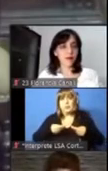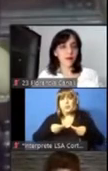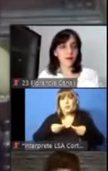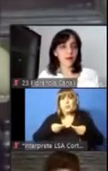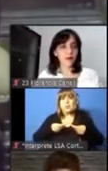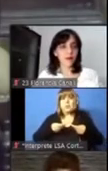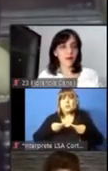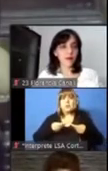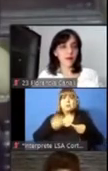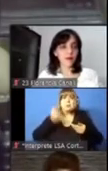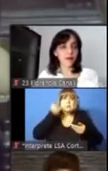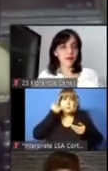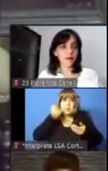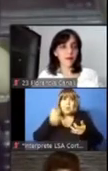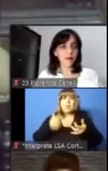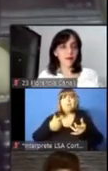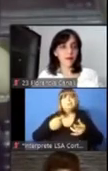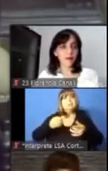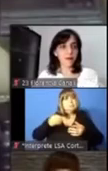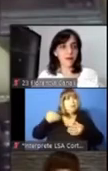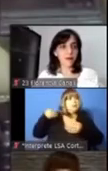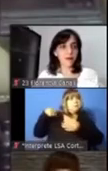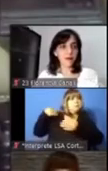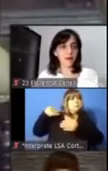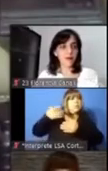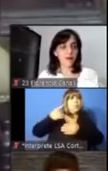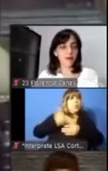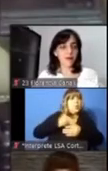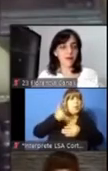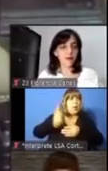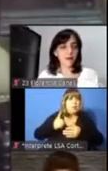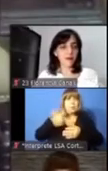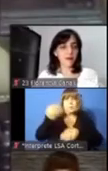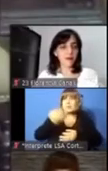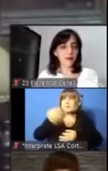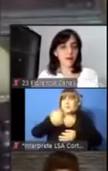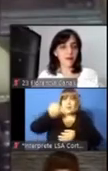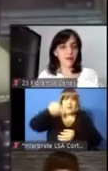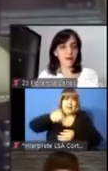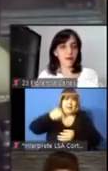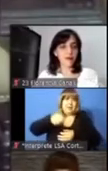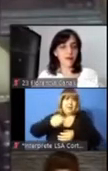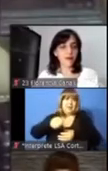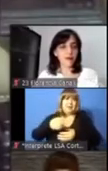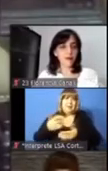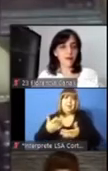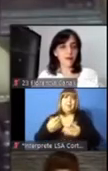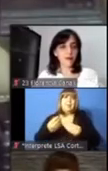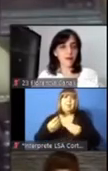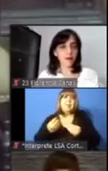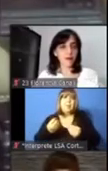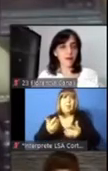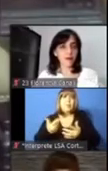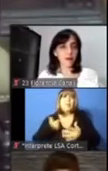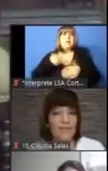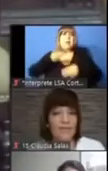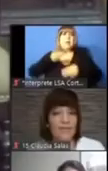Hemos actuado a lo largo de este año tan particular con mucha